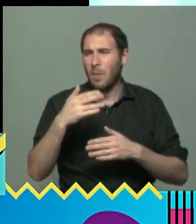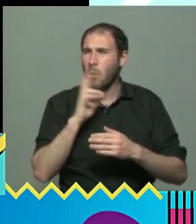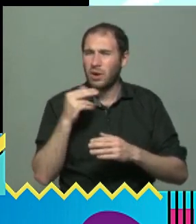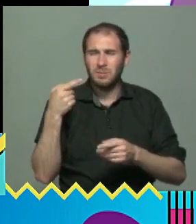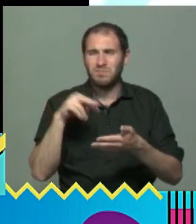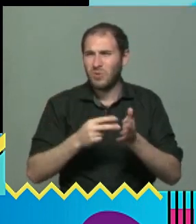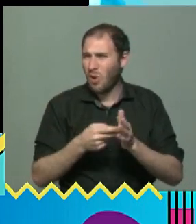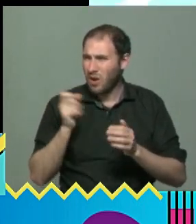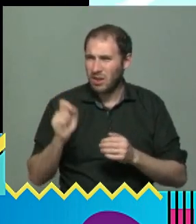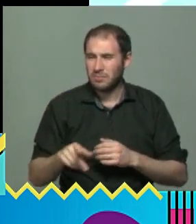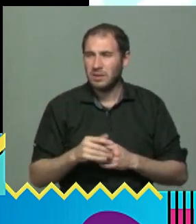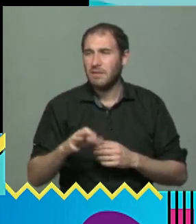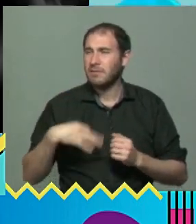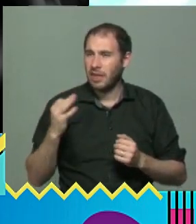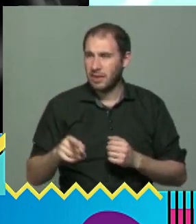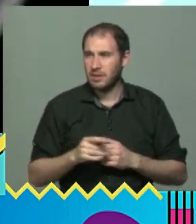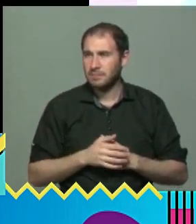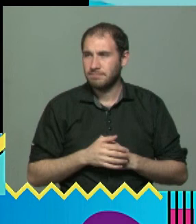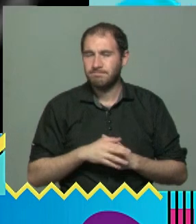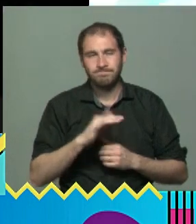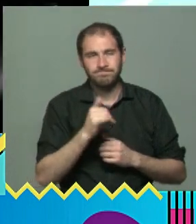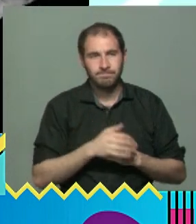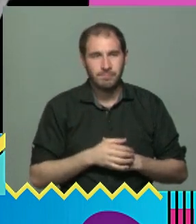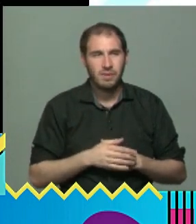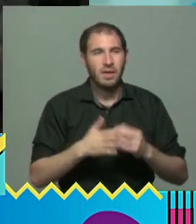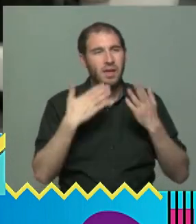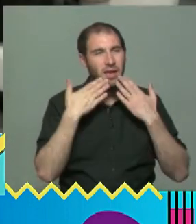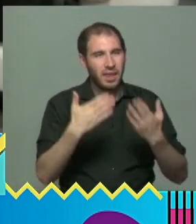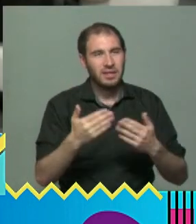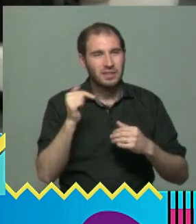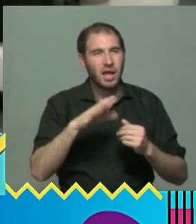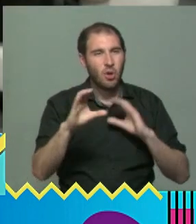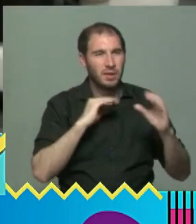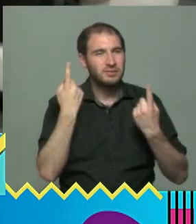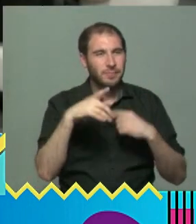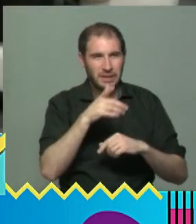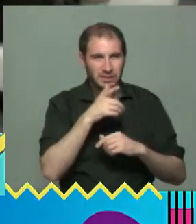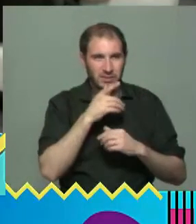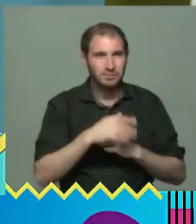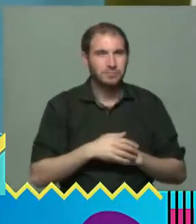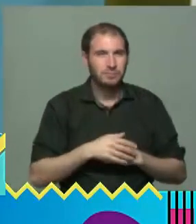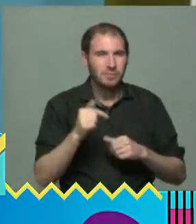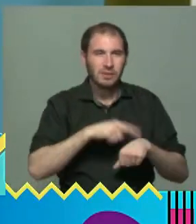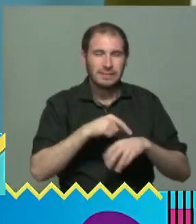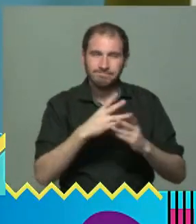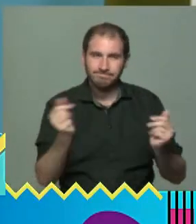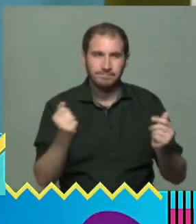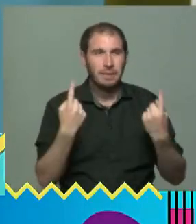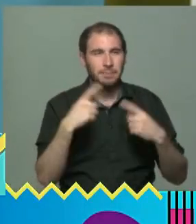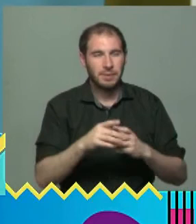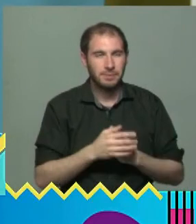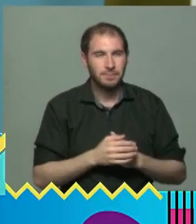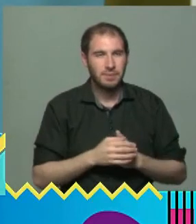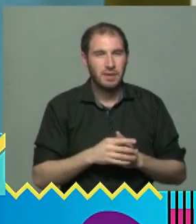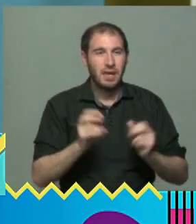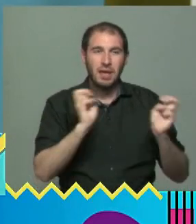vulneradas, incluso en su vida, ¿no es cierto? Claro. María, muchísimas gracias por la comunicación con Distintos Parecidos. Se nos termina el tiempo, pero obviamente